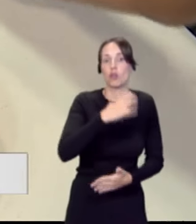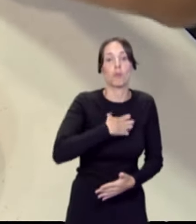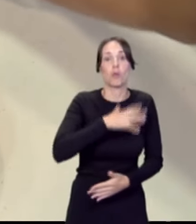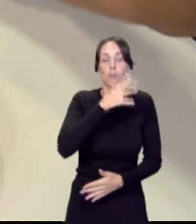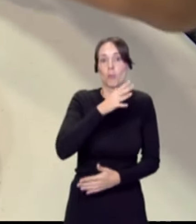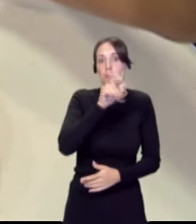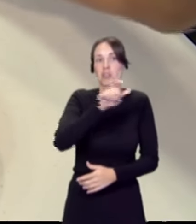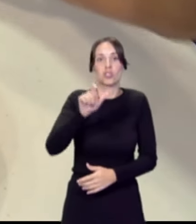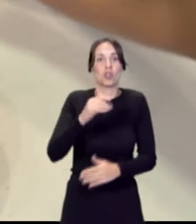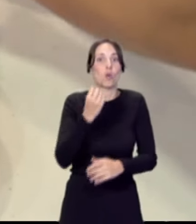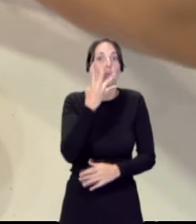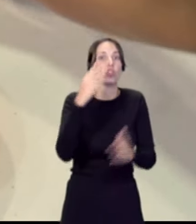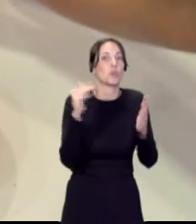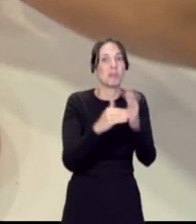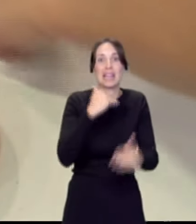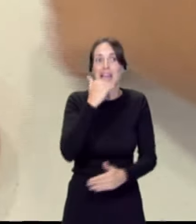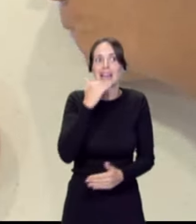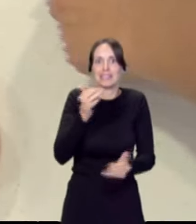personas.